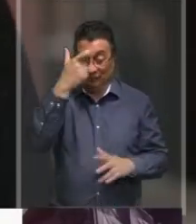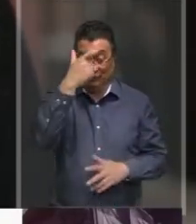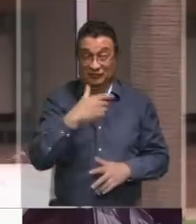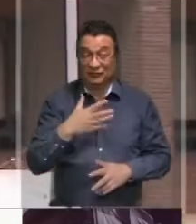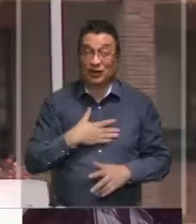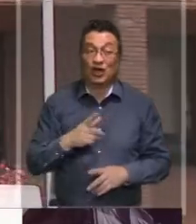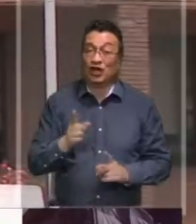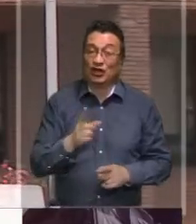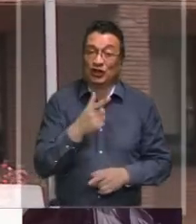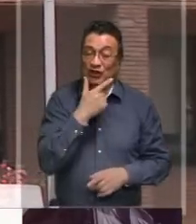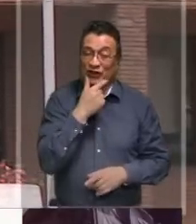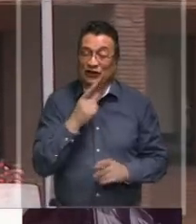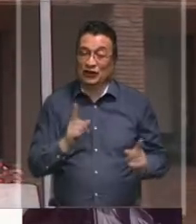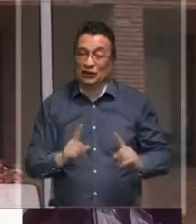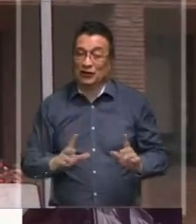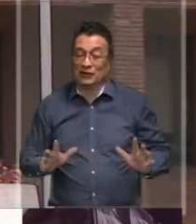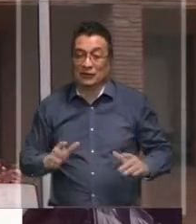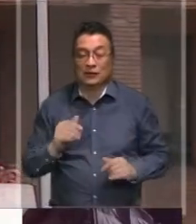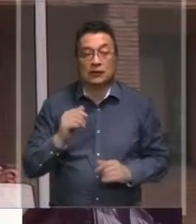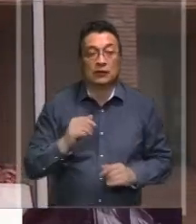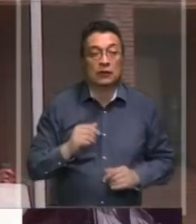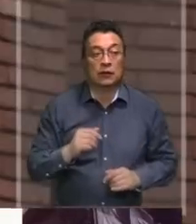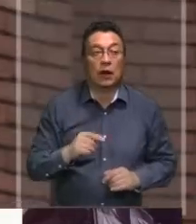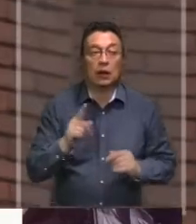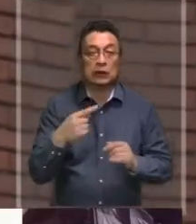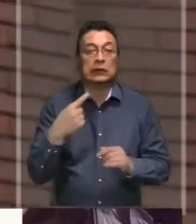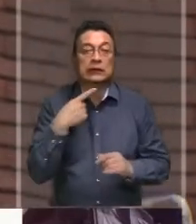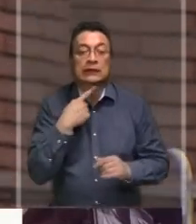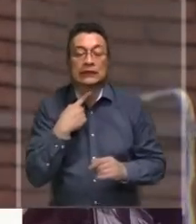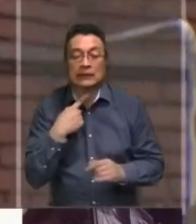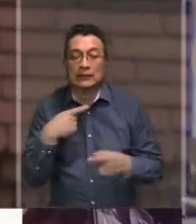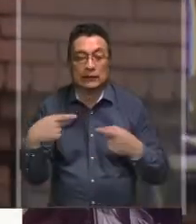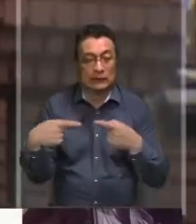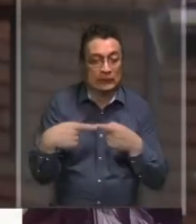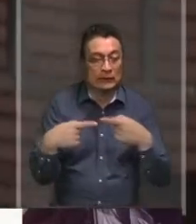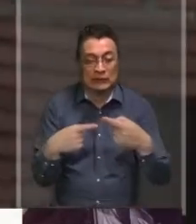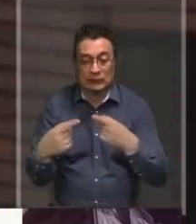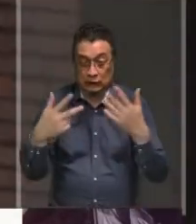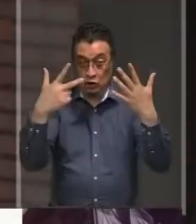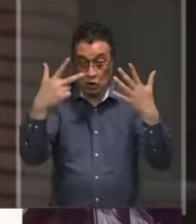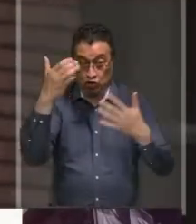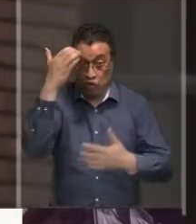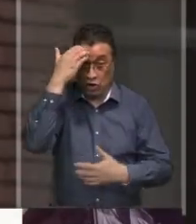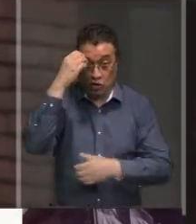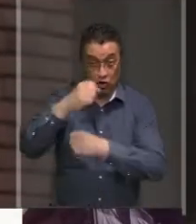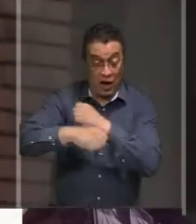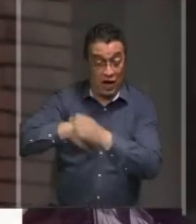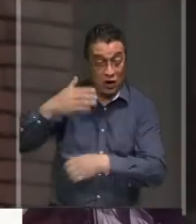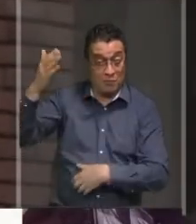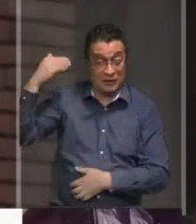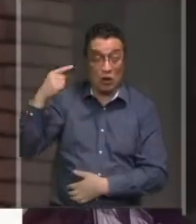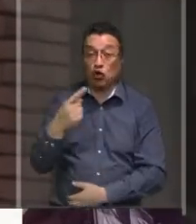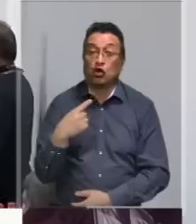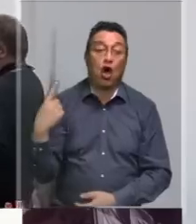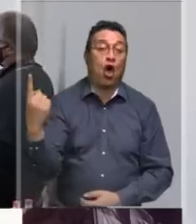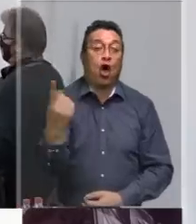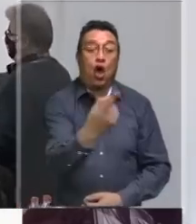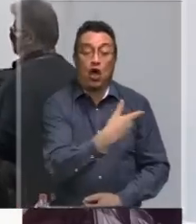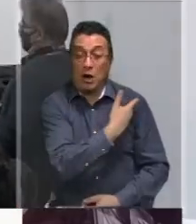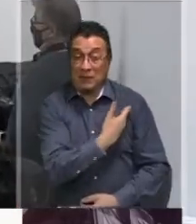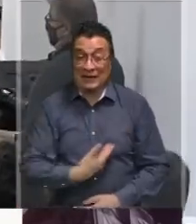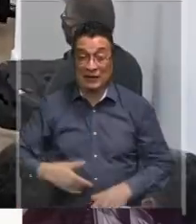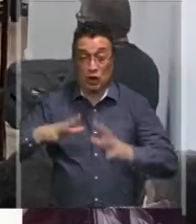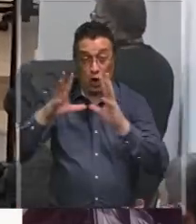no lo haría. Para evitar este potencial conflicto de interés, el 8 de agosto del año pasado, todos los presidentes de los